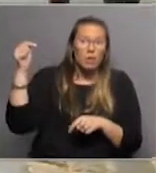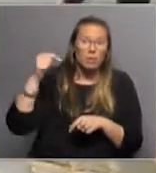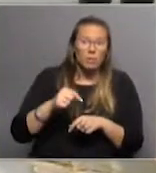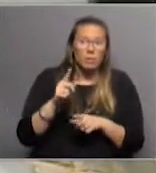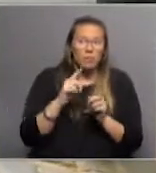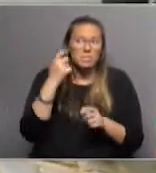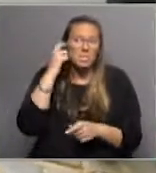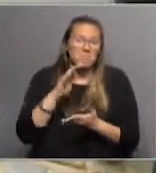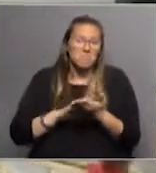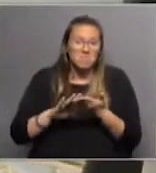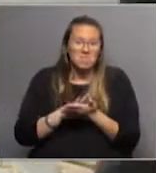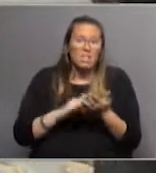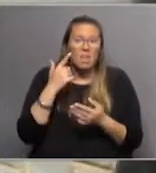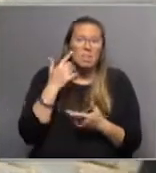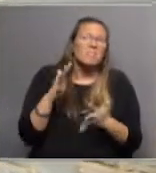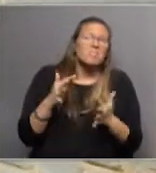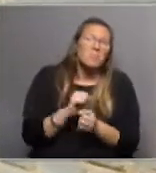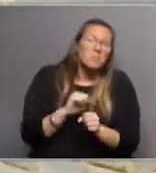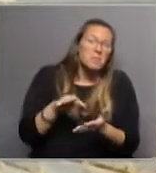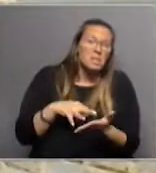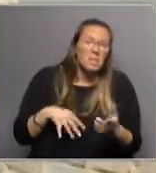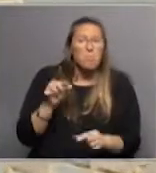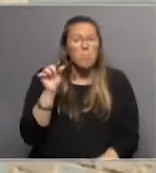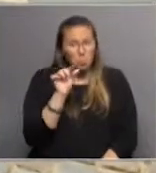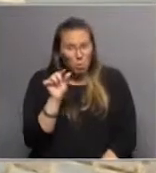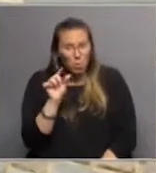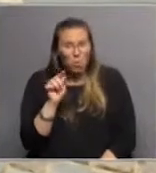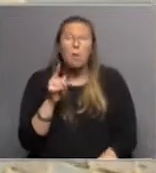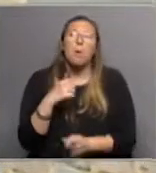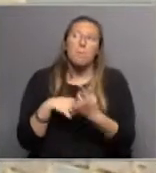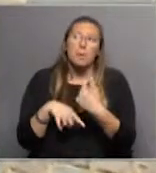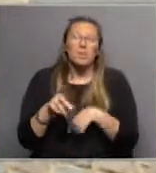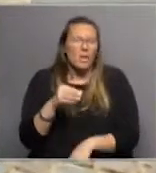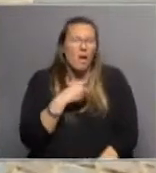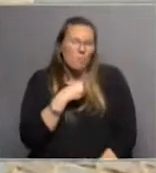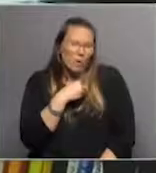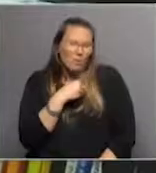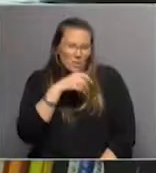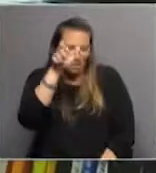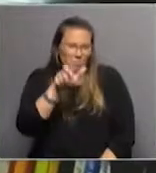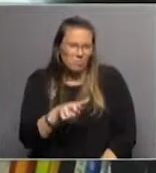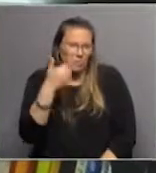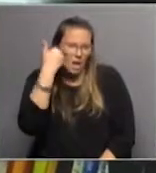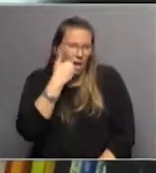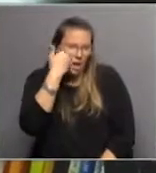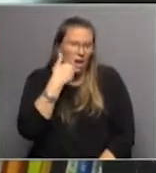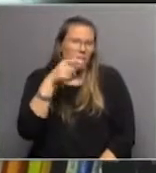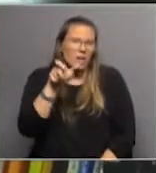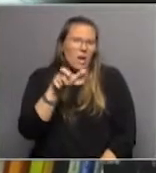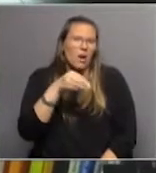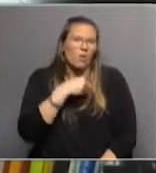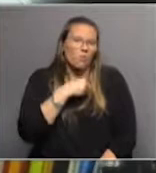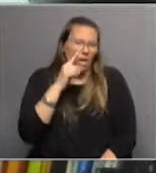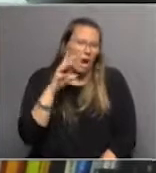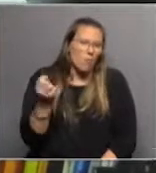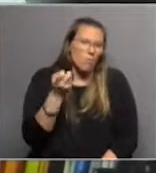sin alguna idea para que le recomiendes algo? Son pocas las veces, pero sí hay una confianza en el librero de Tristán Narvaja que tiene lo que está